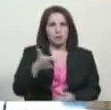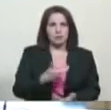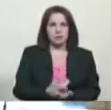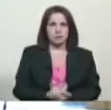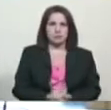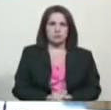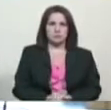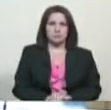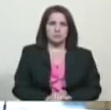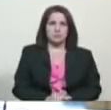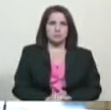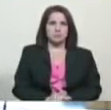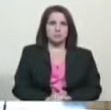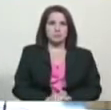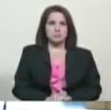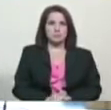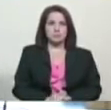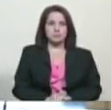Pueblo